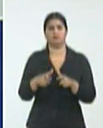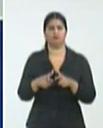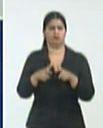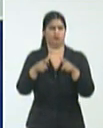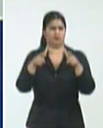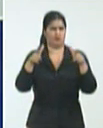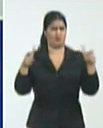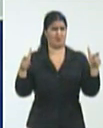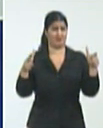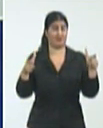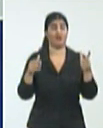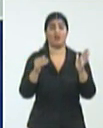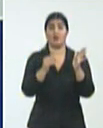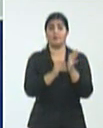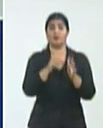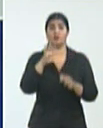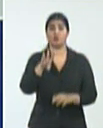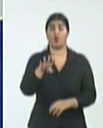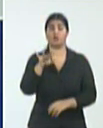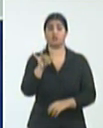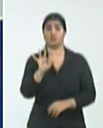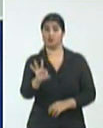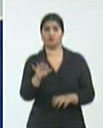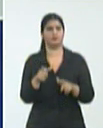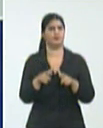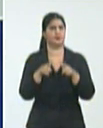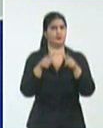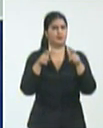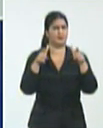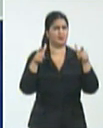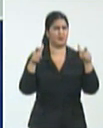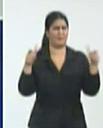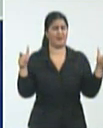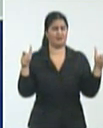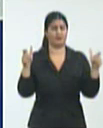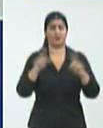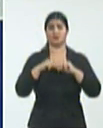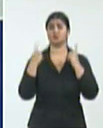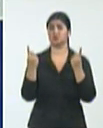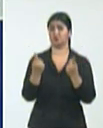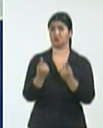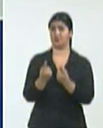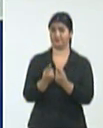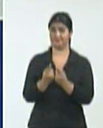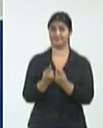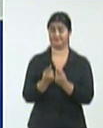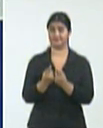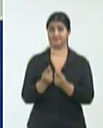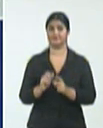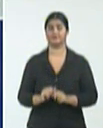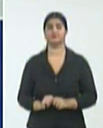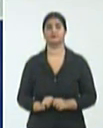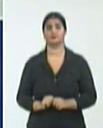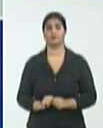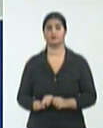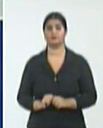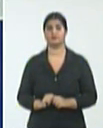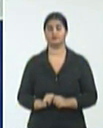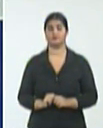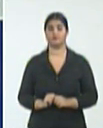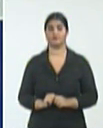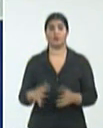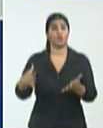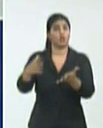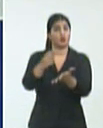1.478 en total casos autóctonos, su característica transmisión en todos los municipios y las cifras